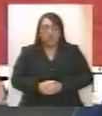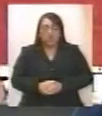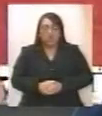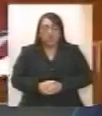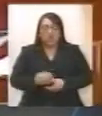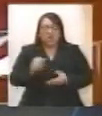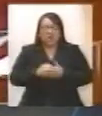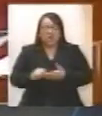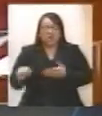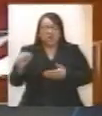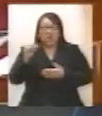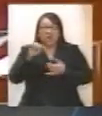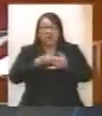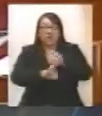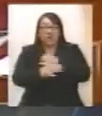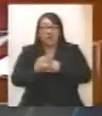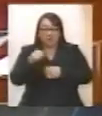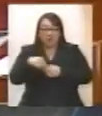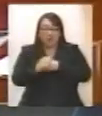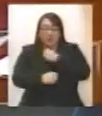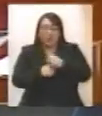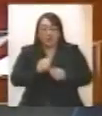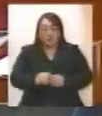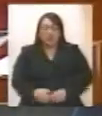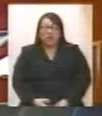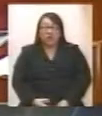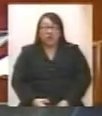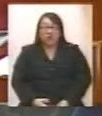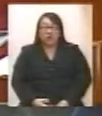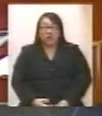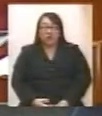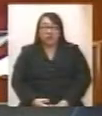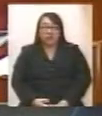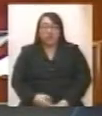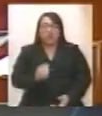En el mes de septiembre del presente año, se